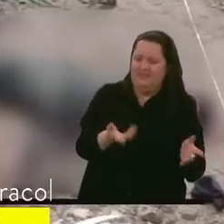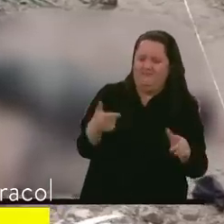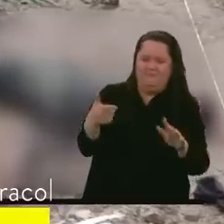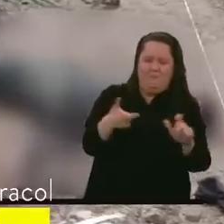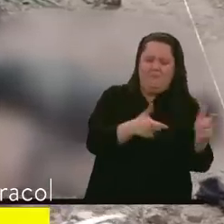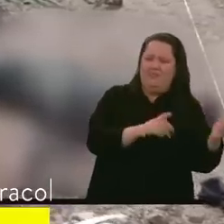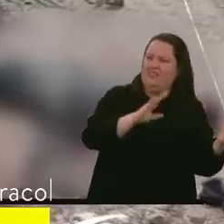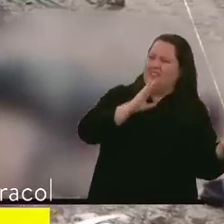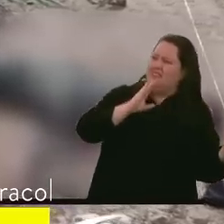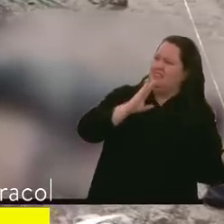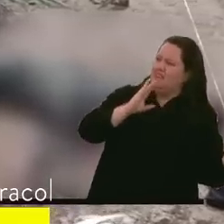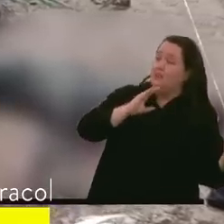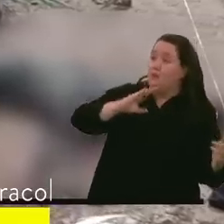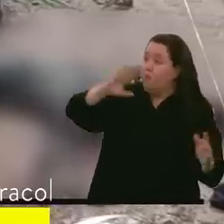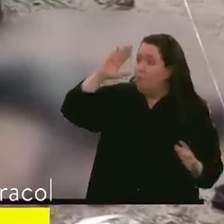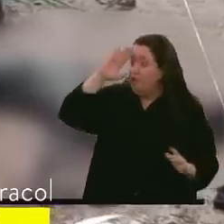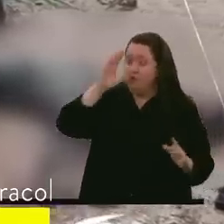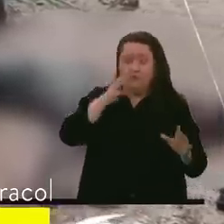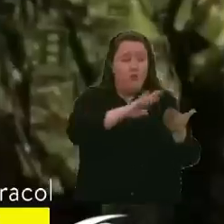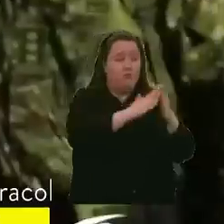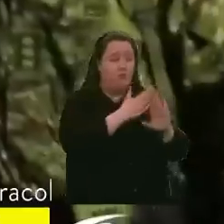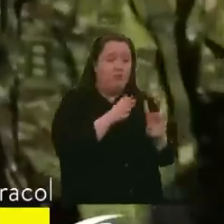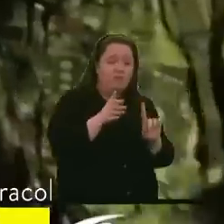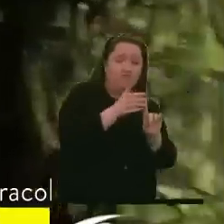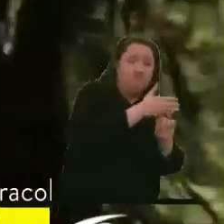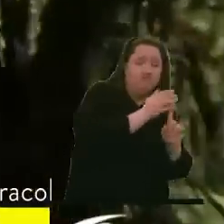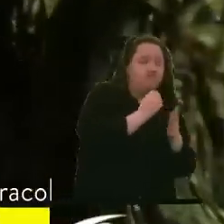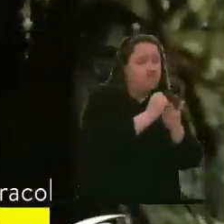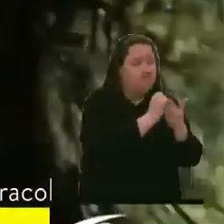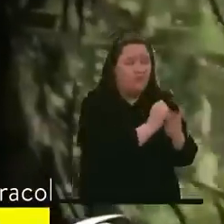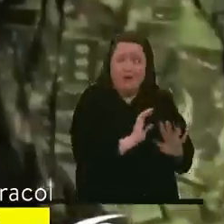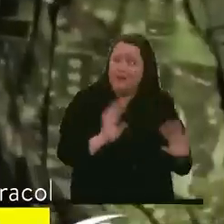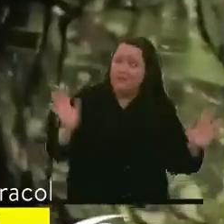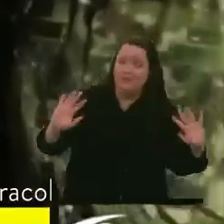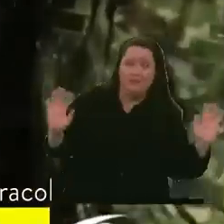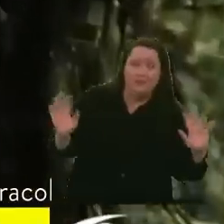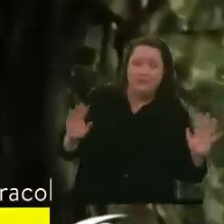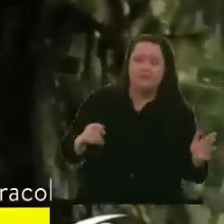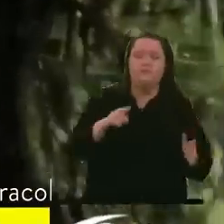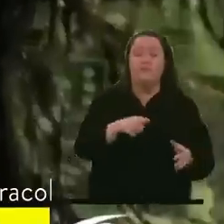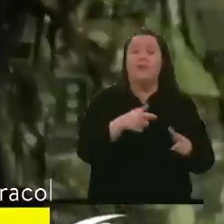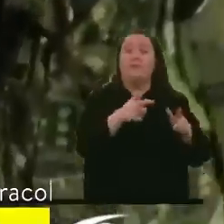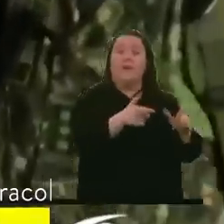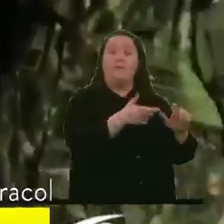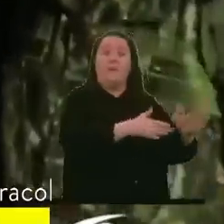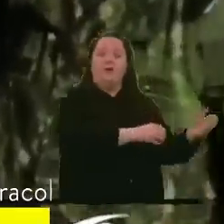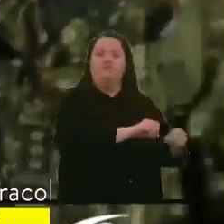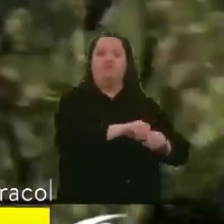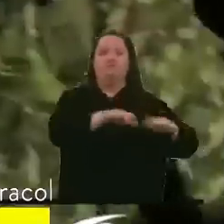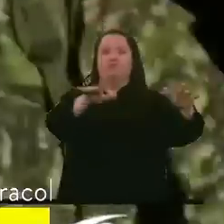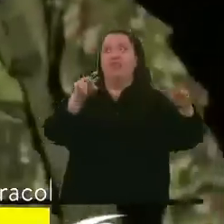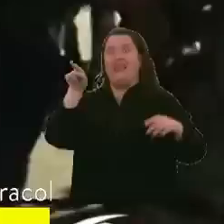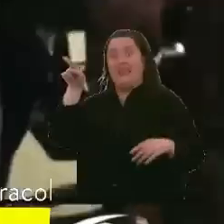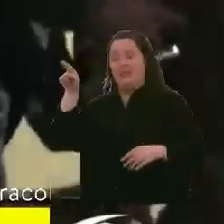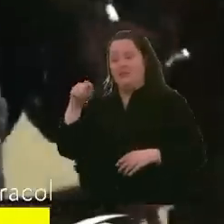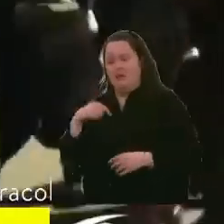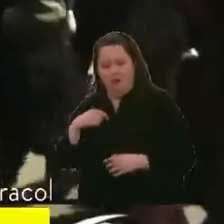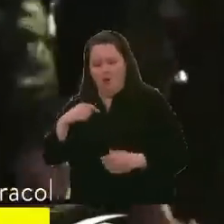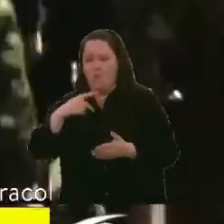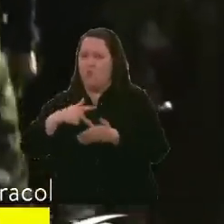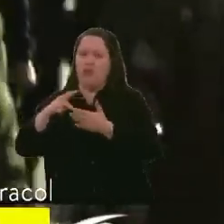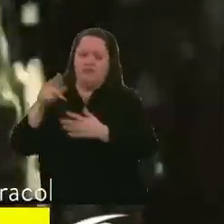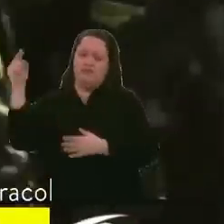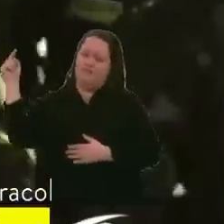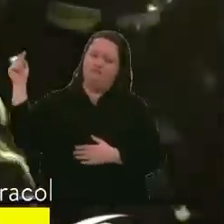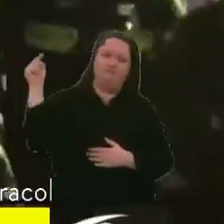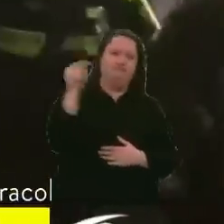Los uniformados solo protegían a la comunidad. De inmediato, una vez se conoció esta masacre, el presidente Petro viajó de urgencia al departamento del Huila